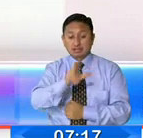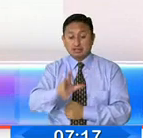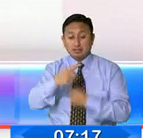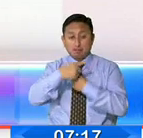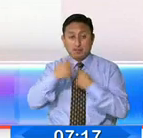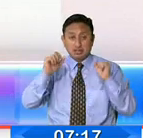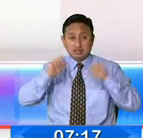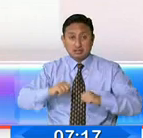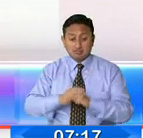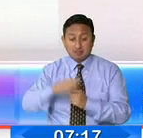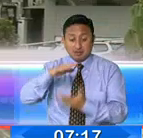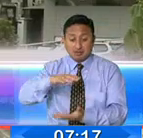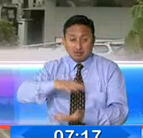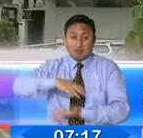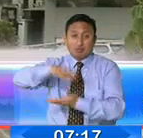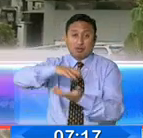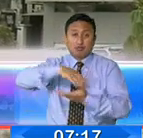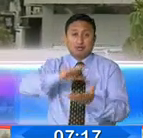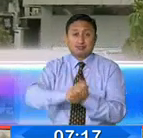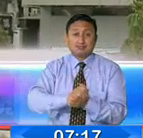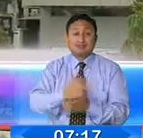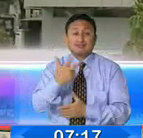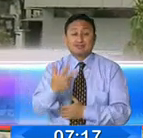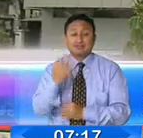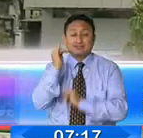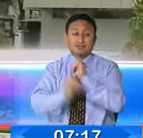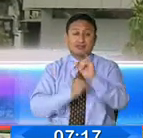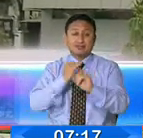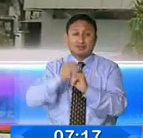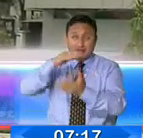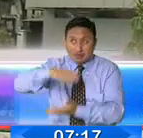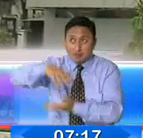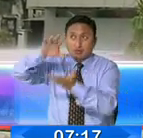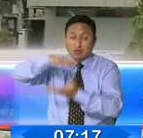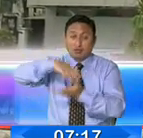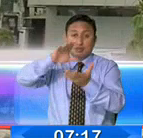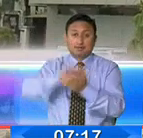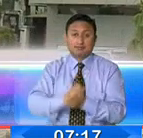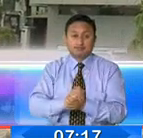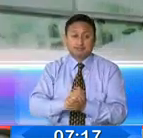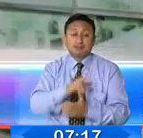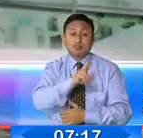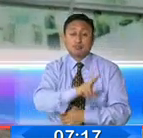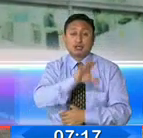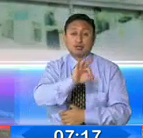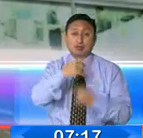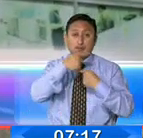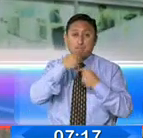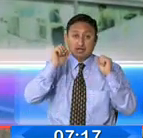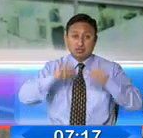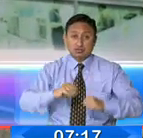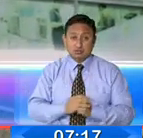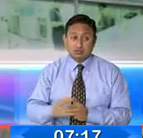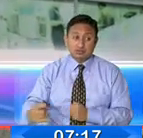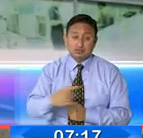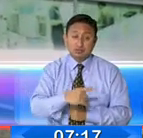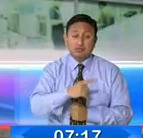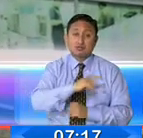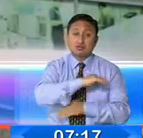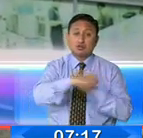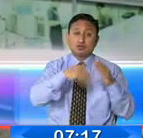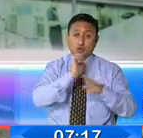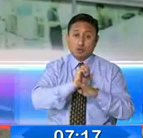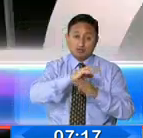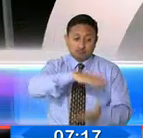marzo se enviaron las papeletas a las 3 circunscripciones del exterior, mientras que desde el 29 de marzo se despacharán al resto